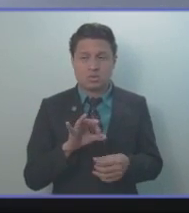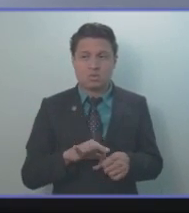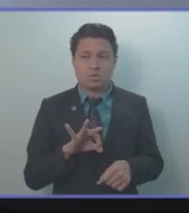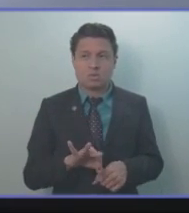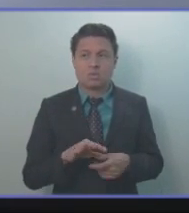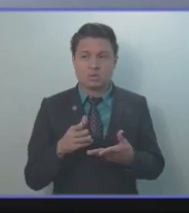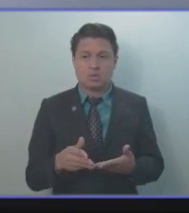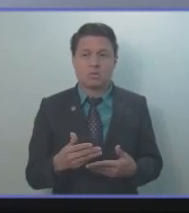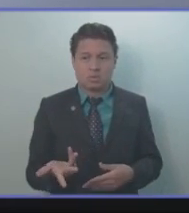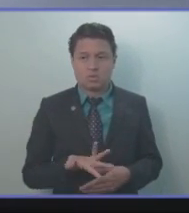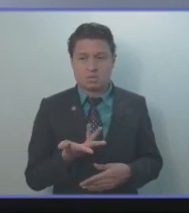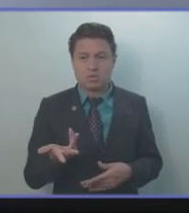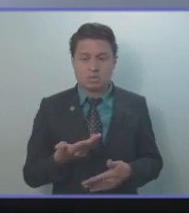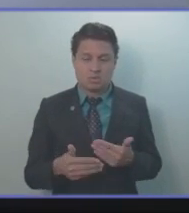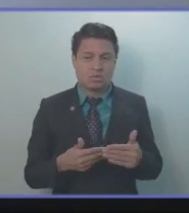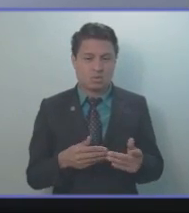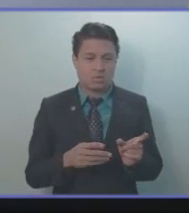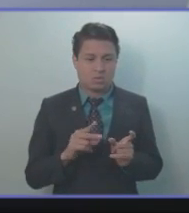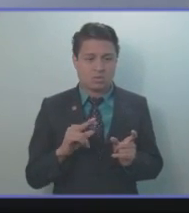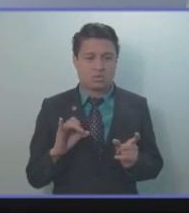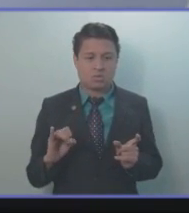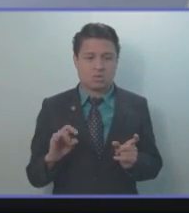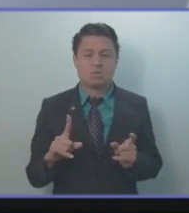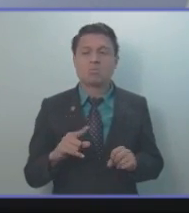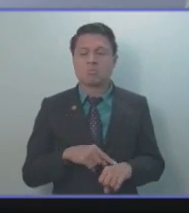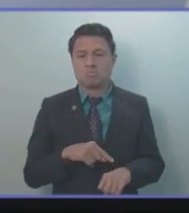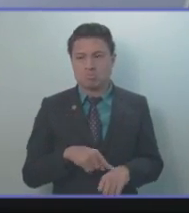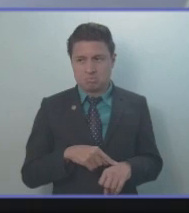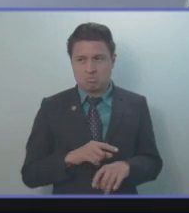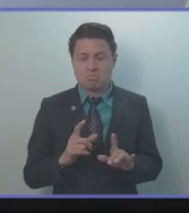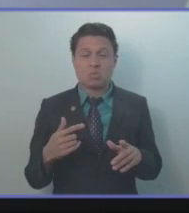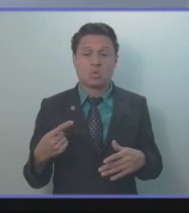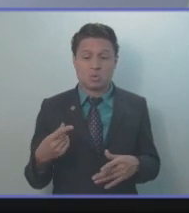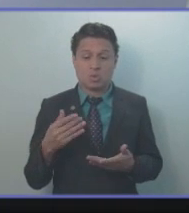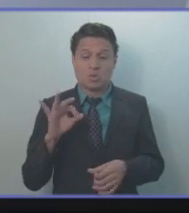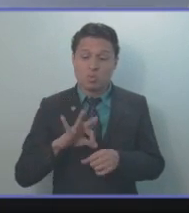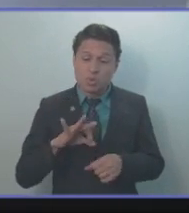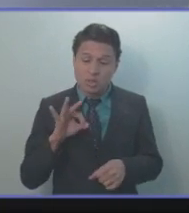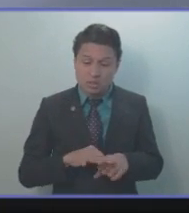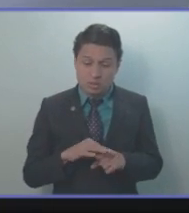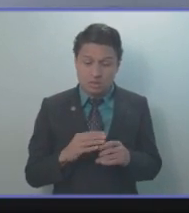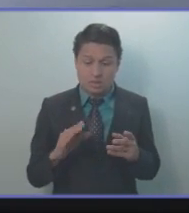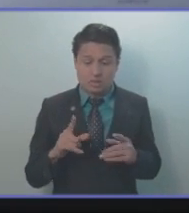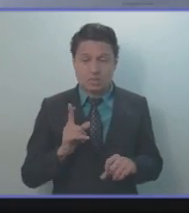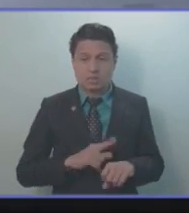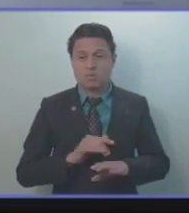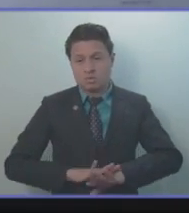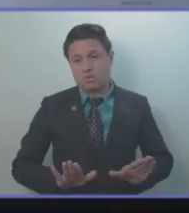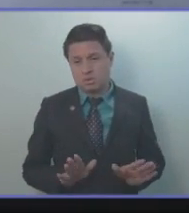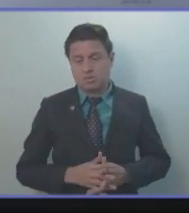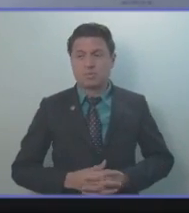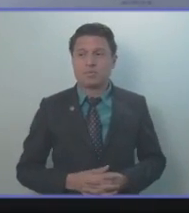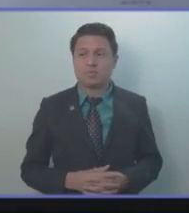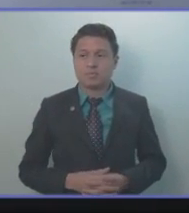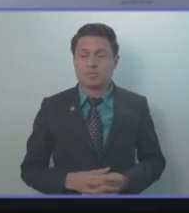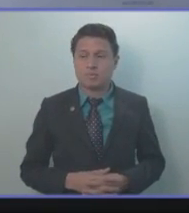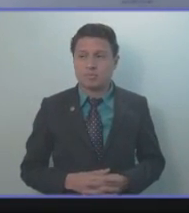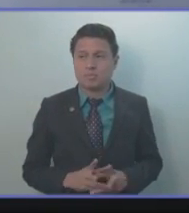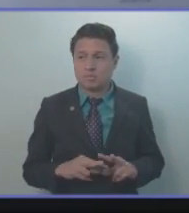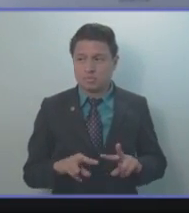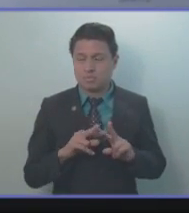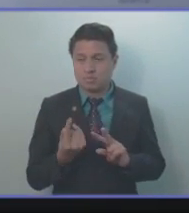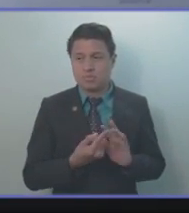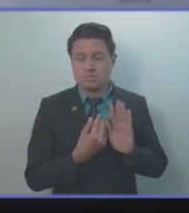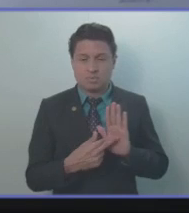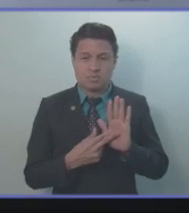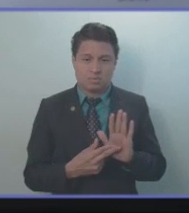utilizados todos los documentos únicos de entidad que al momento de celebrarse dicha elección se encuentren vencidos. La validez de los